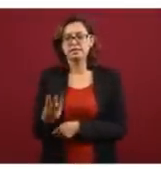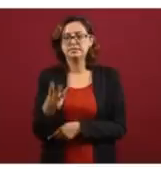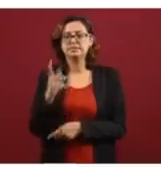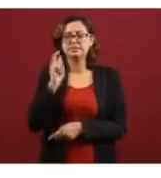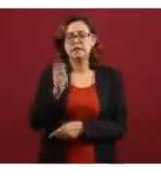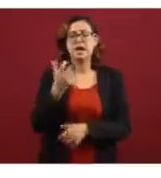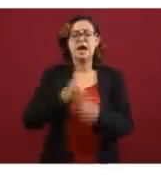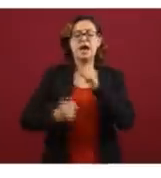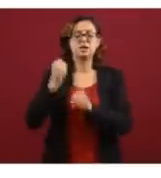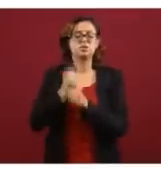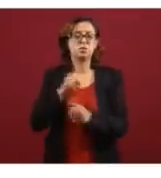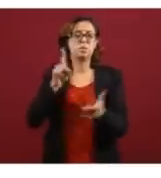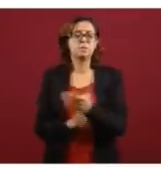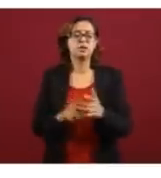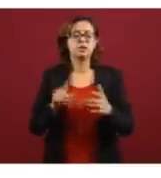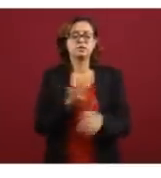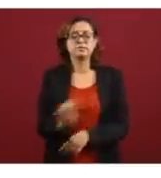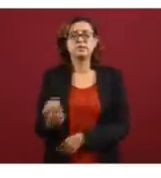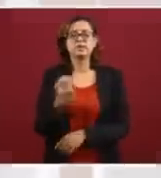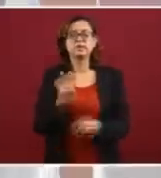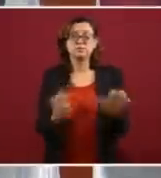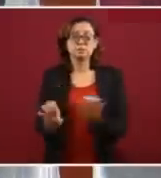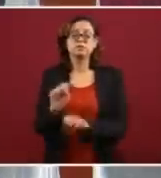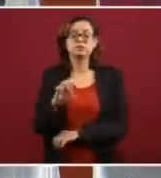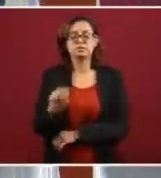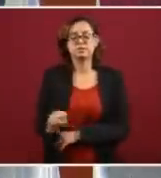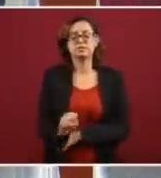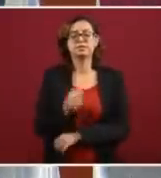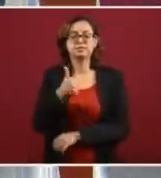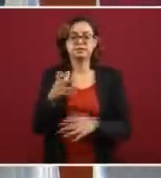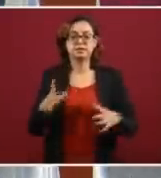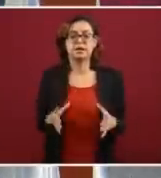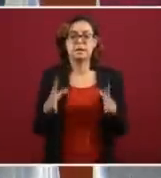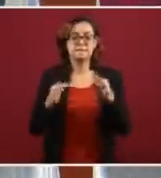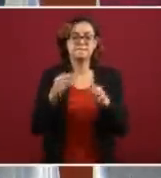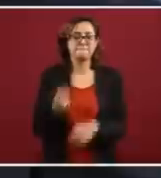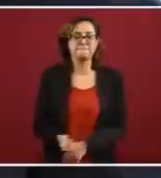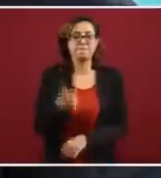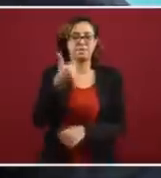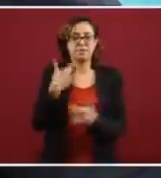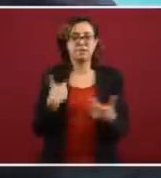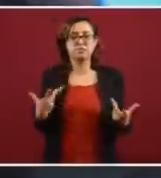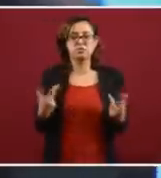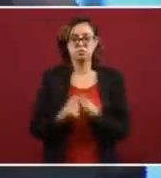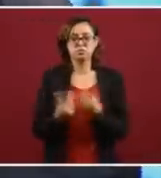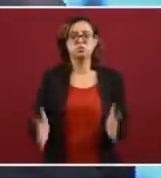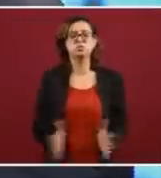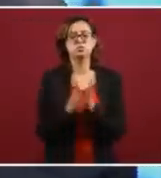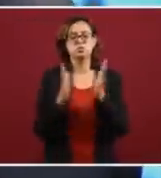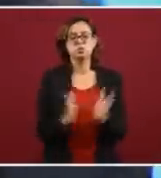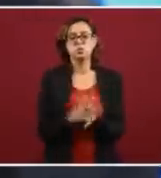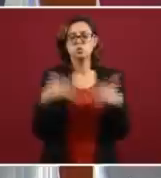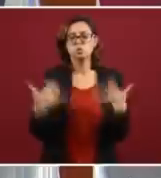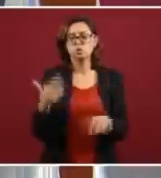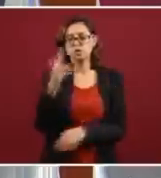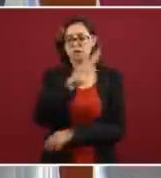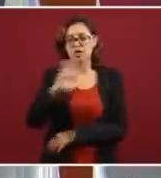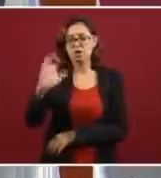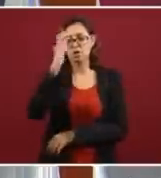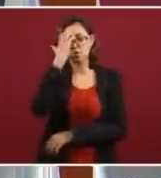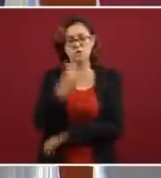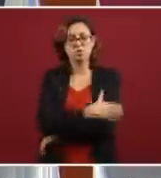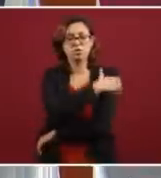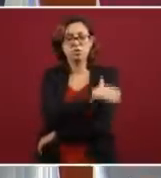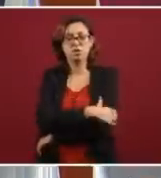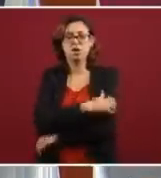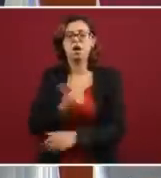en 1966, tiene su primera participación, lo reconocemos con este brazalete